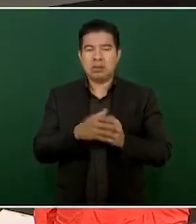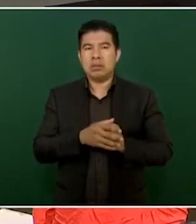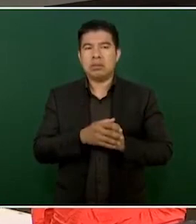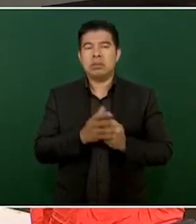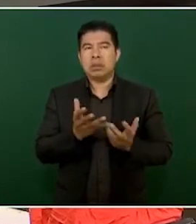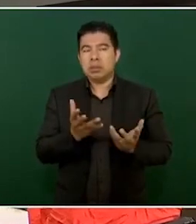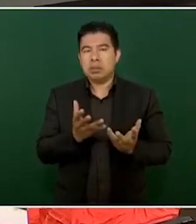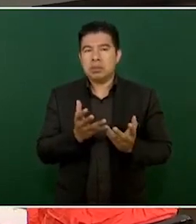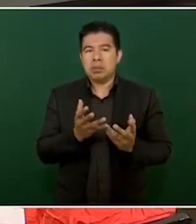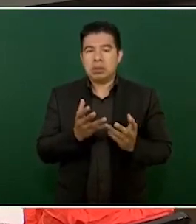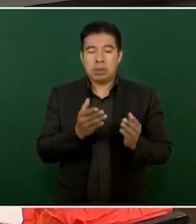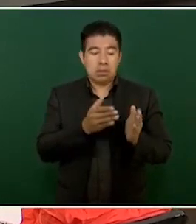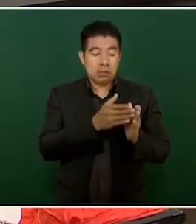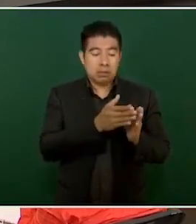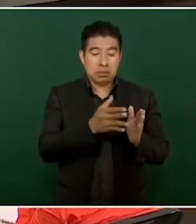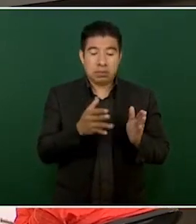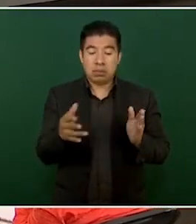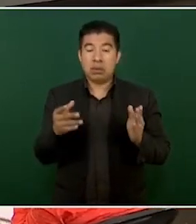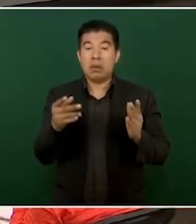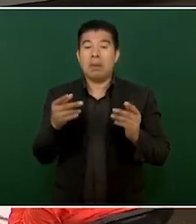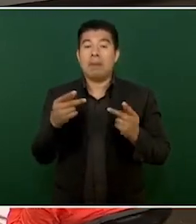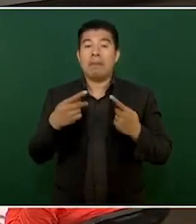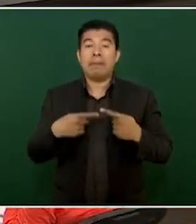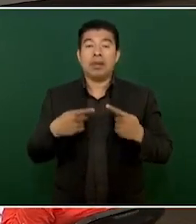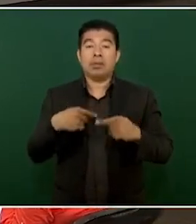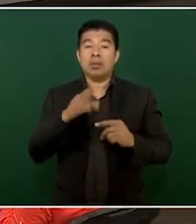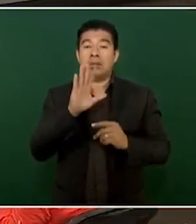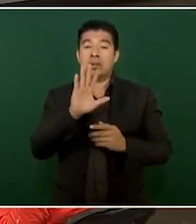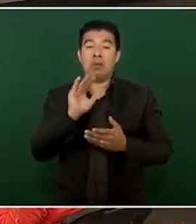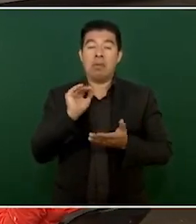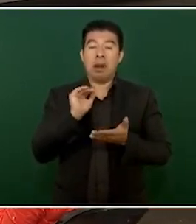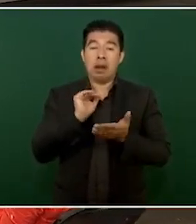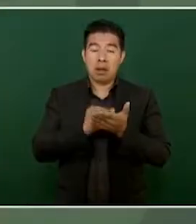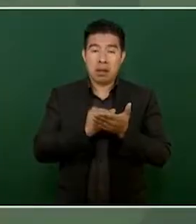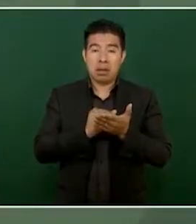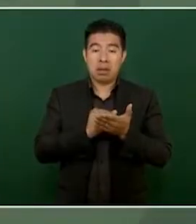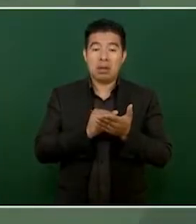lamentablemente han perdido la vida cerca de 5,000